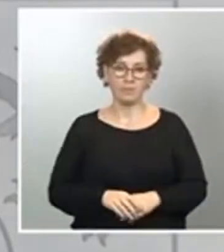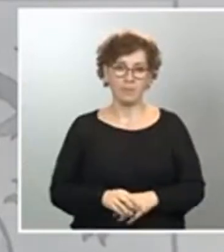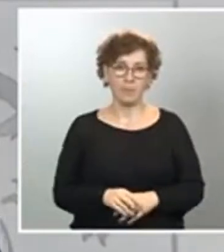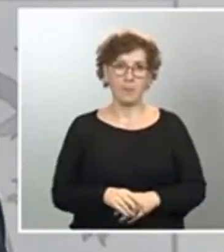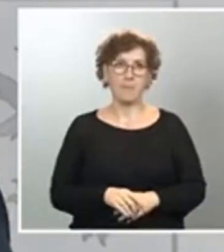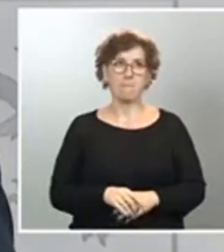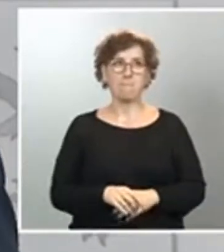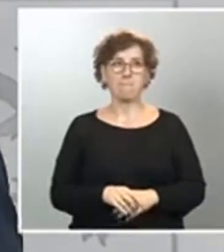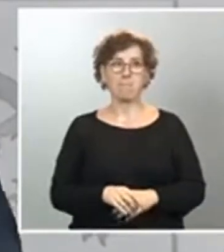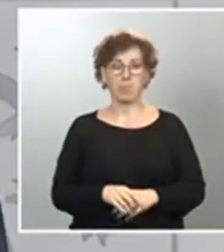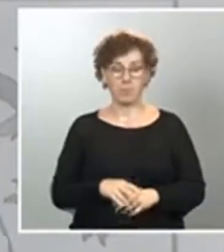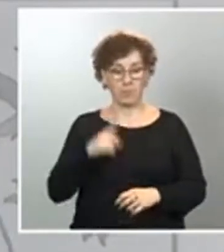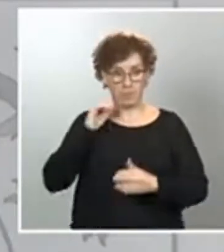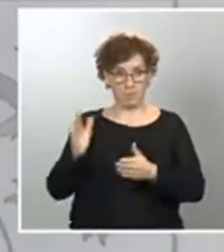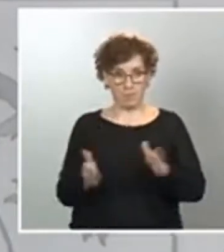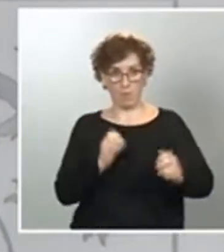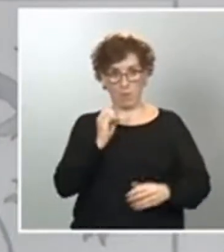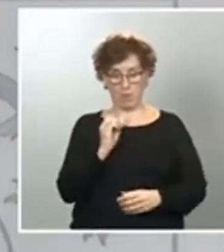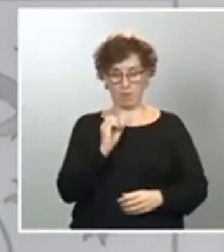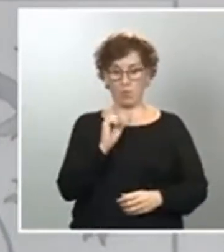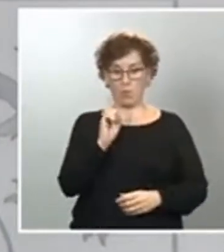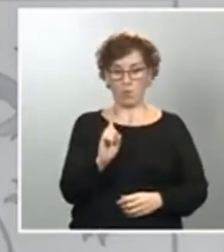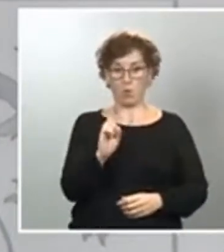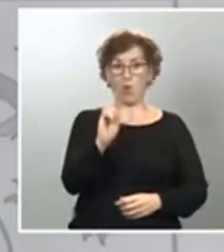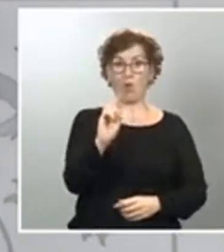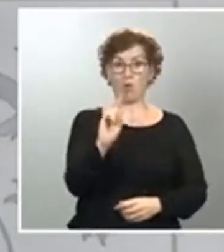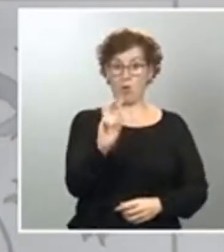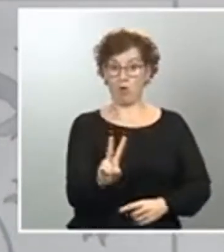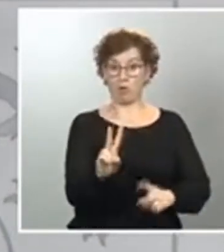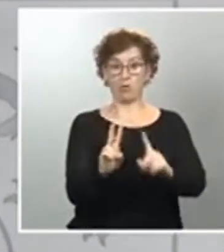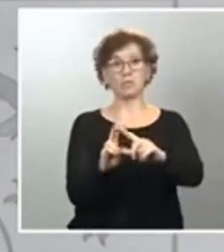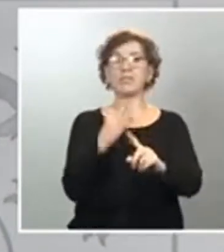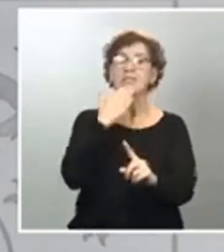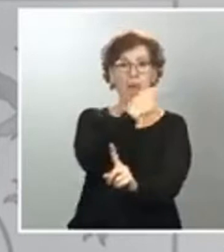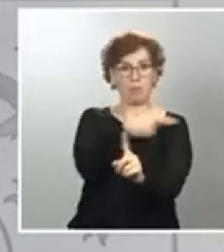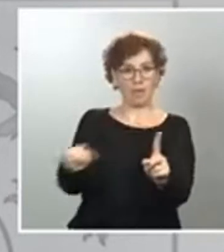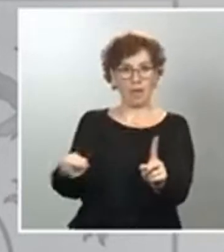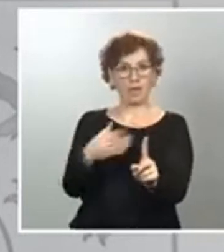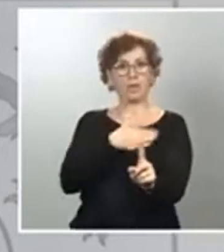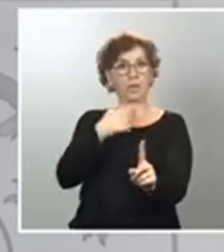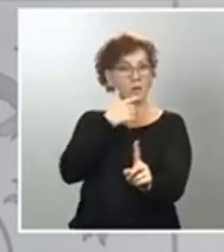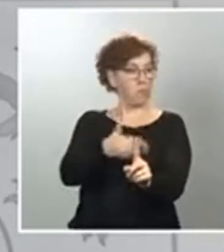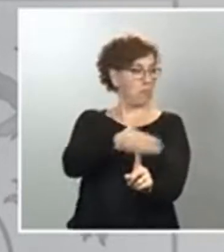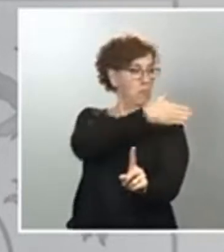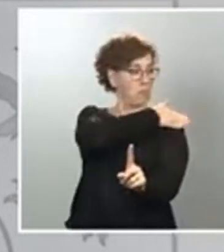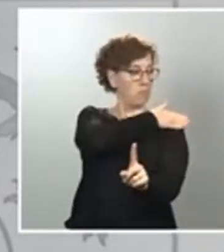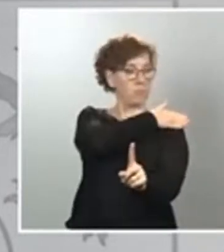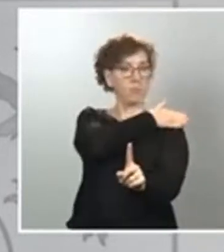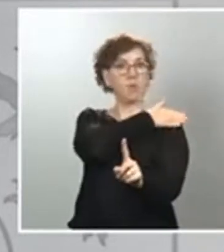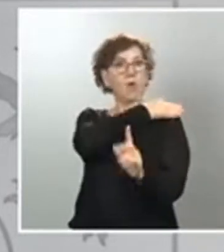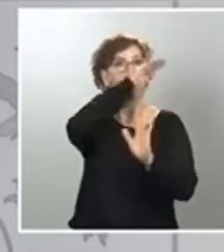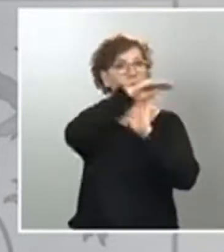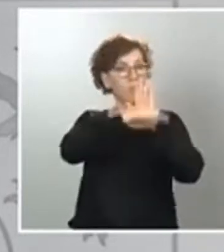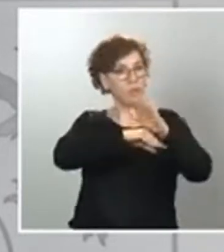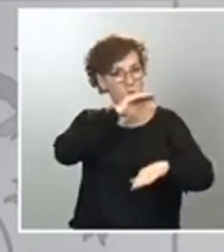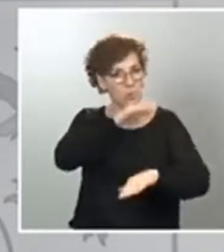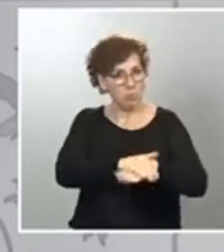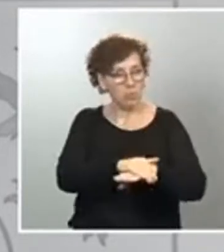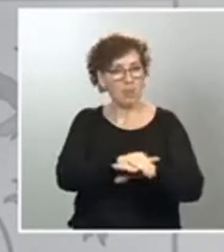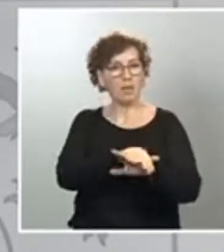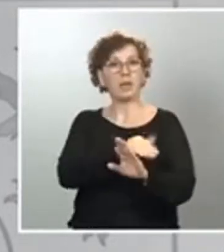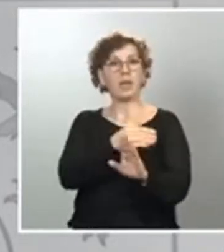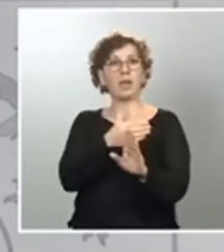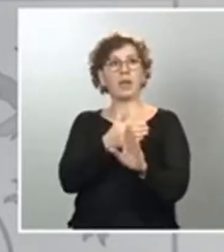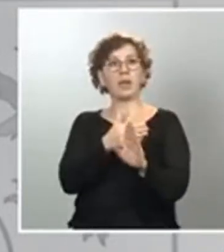intermedia. Si se cumplen las condiciones y los marcadores estipulados en, por ejemplo, actividades como